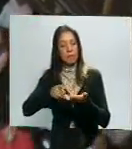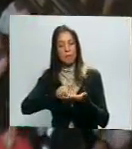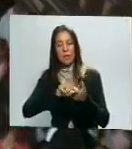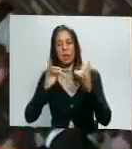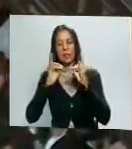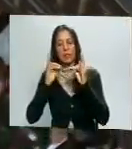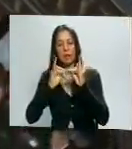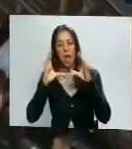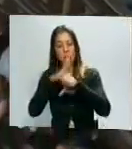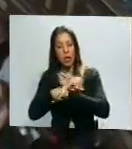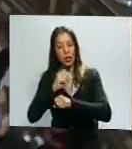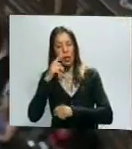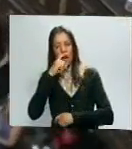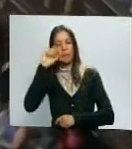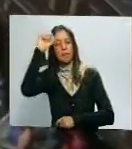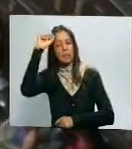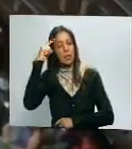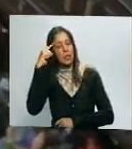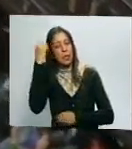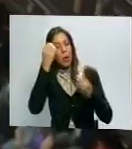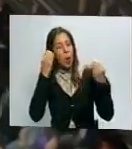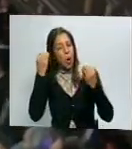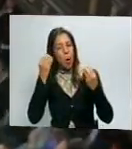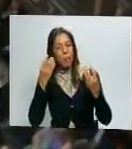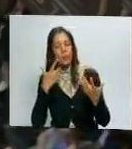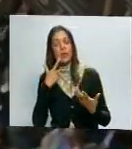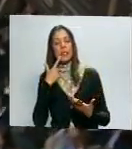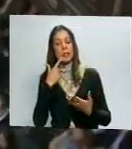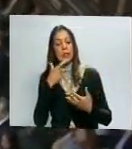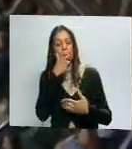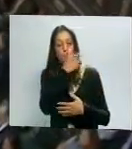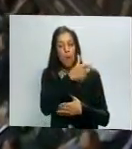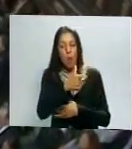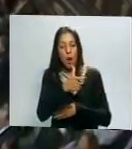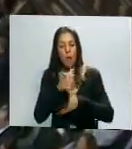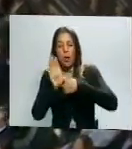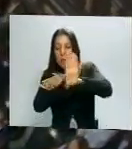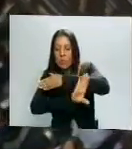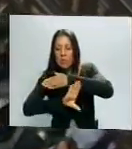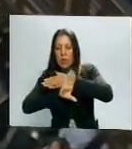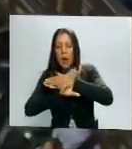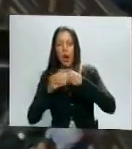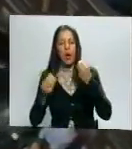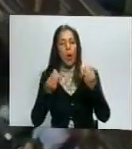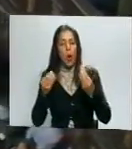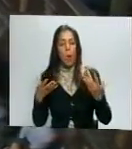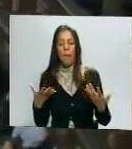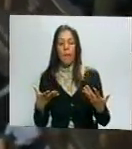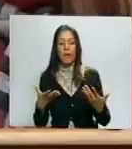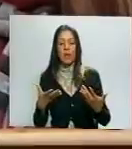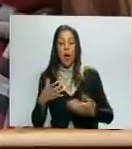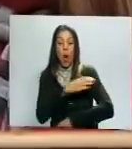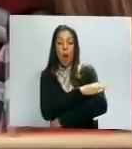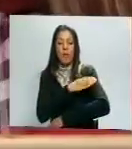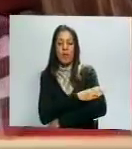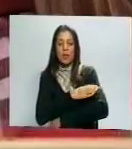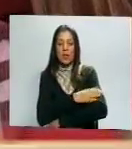buscando qué más hago para proteger al pueblo, qué podemos hacer para proteger al pueblo ante esta arremetida